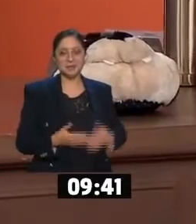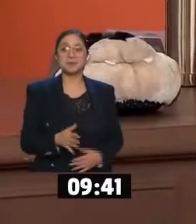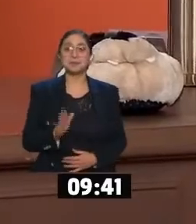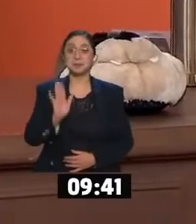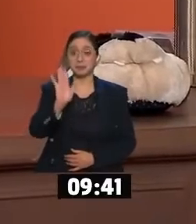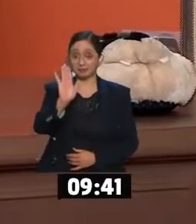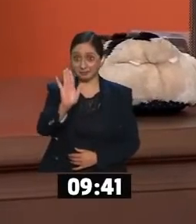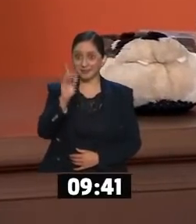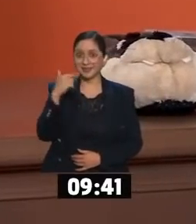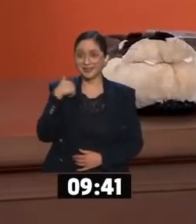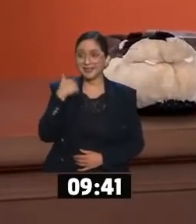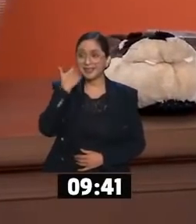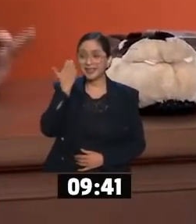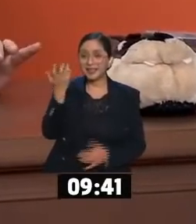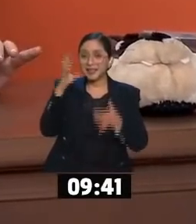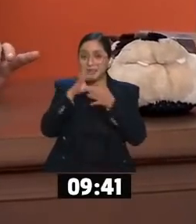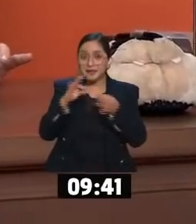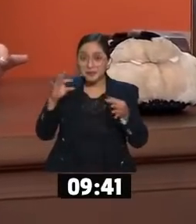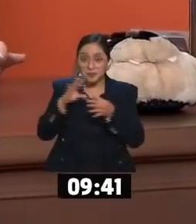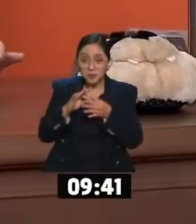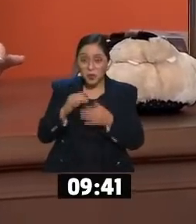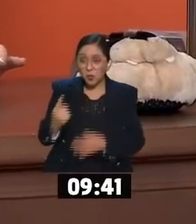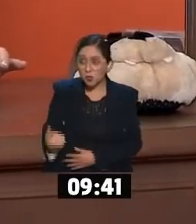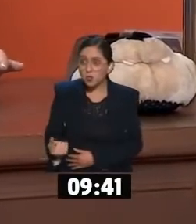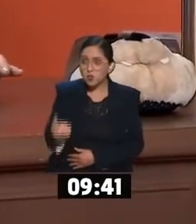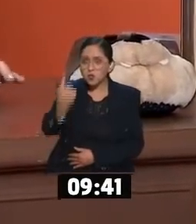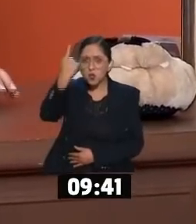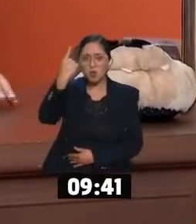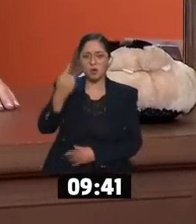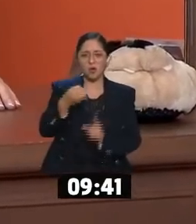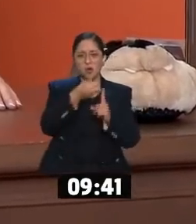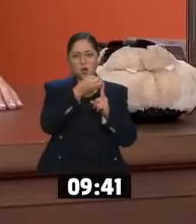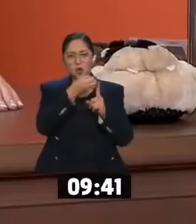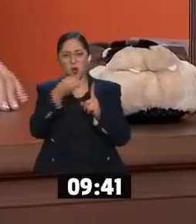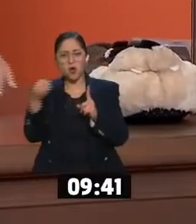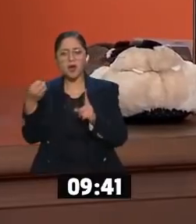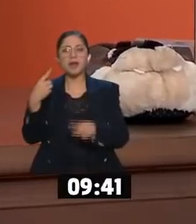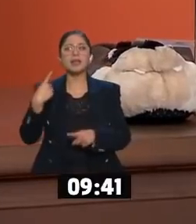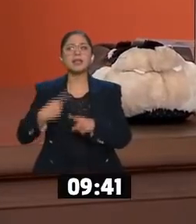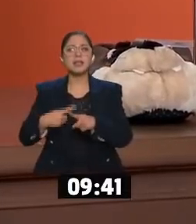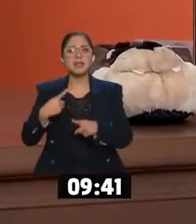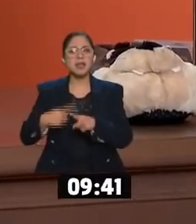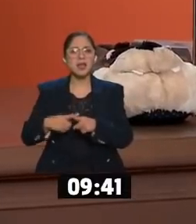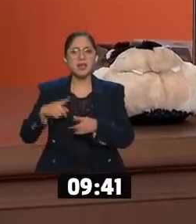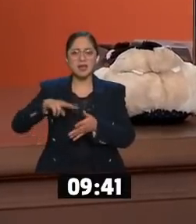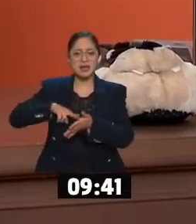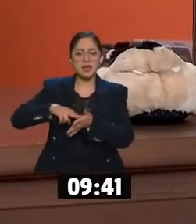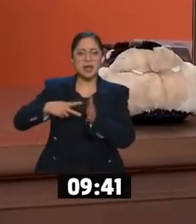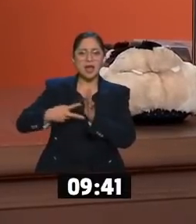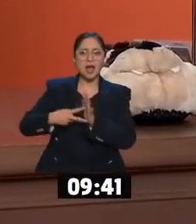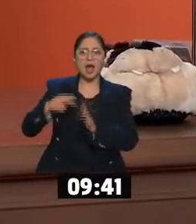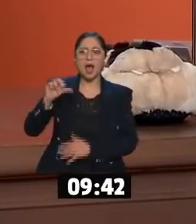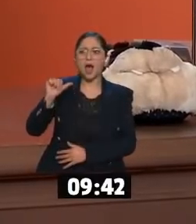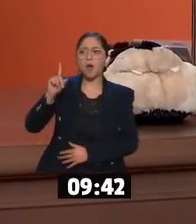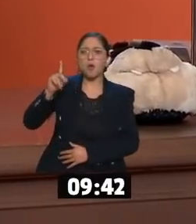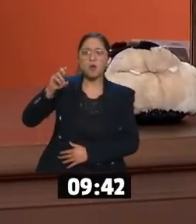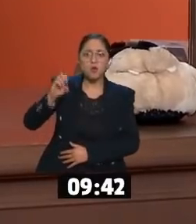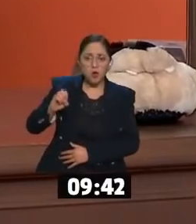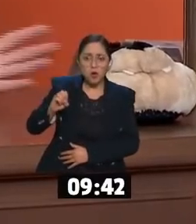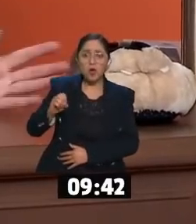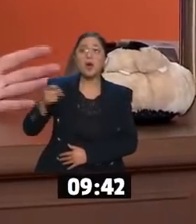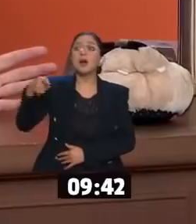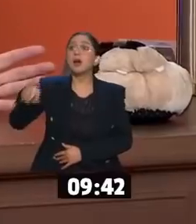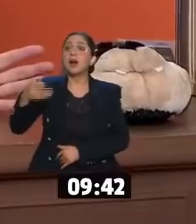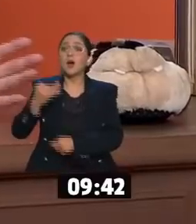algo. El único que no perdió el control fue el ingeniero de audio que vino de fueras, porque el de aquí